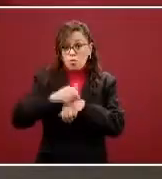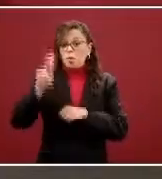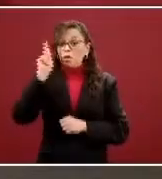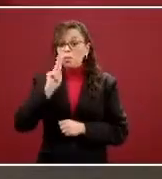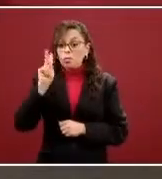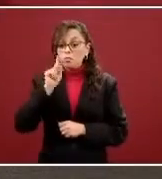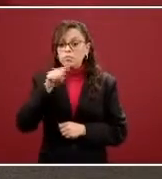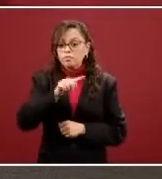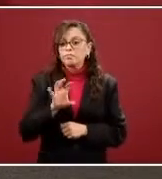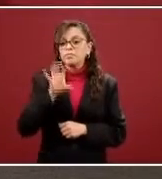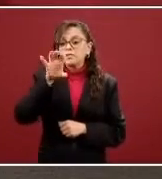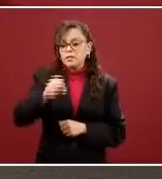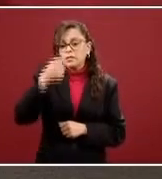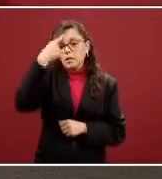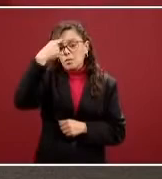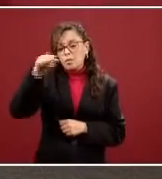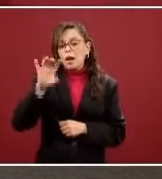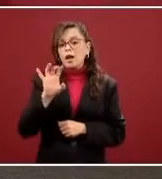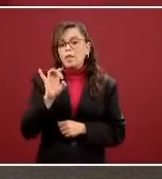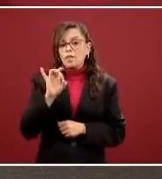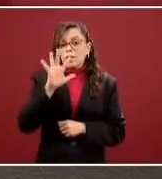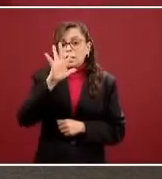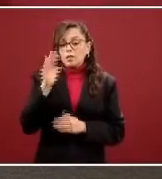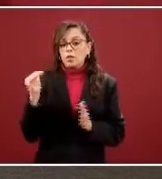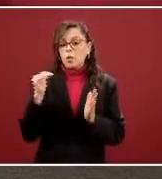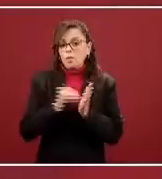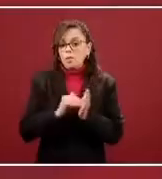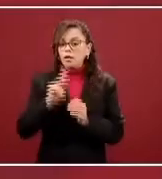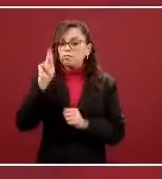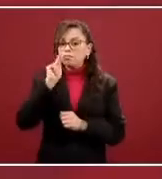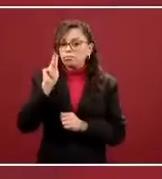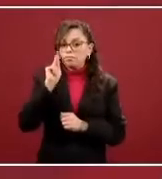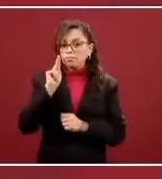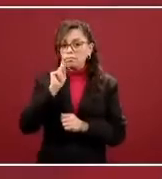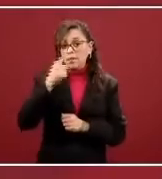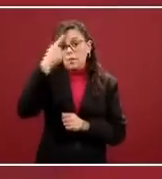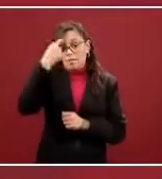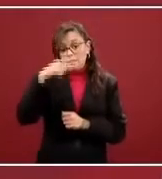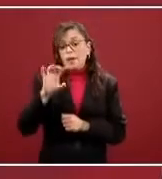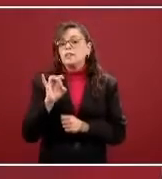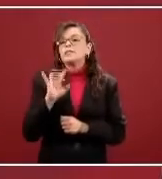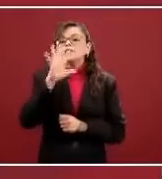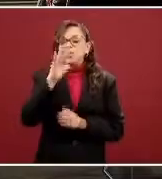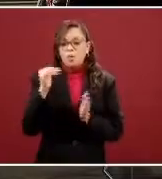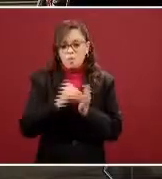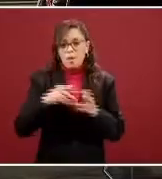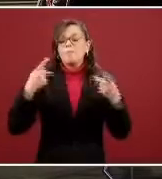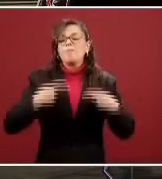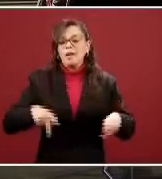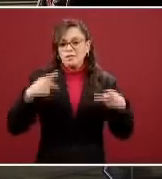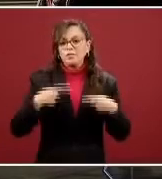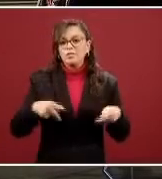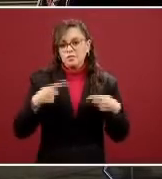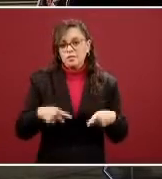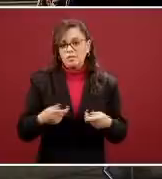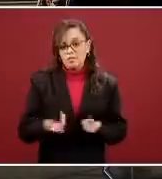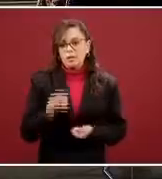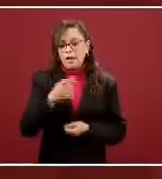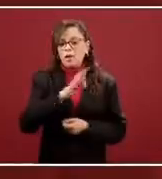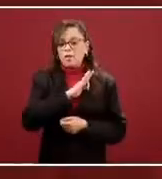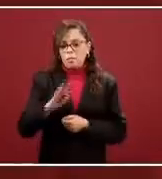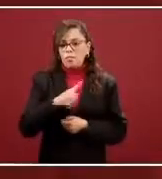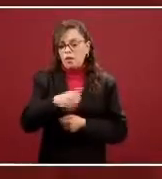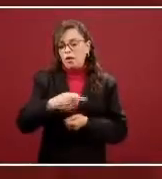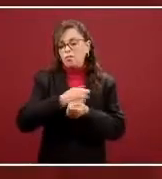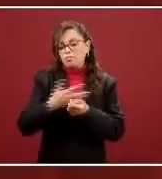para 35,000 pruebas. Estaríamos hablando para 35,000 personas que se pudieran muestrear con